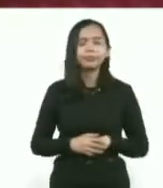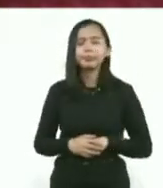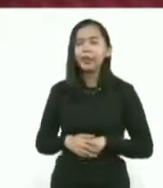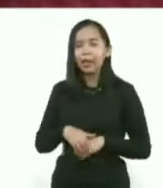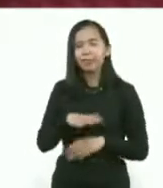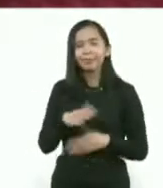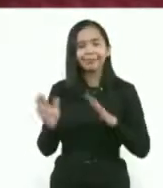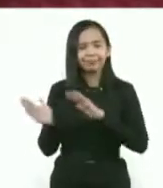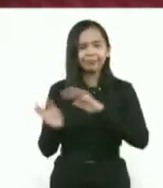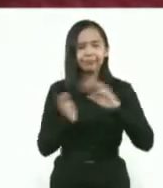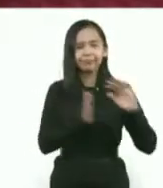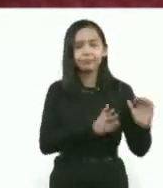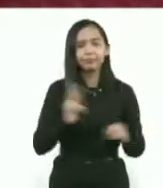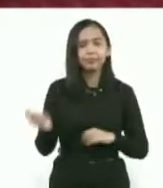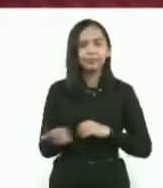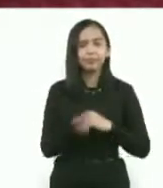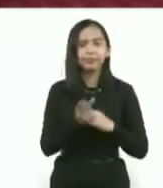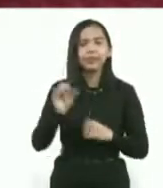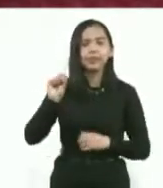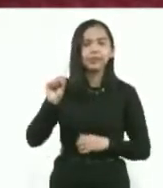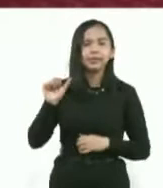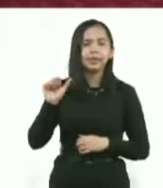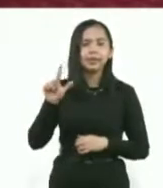es de Salvador Corona del Universal.